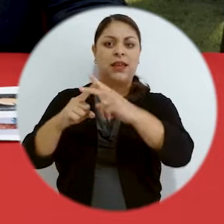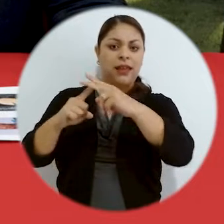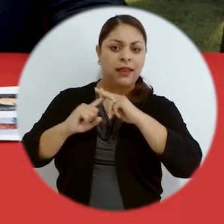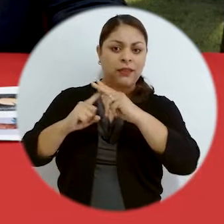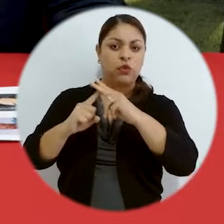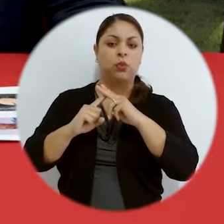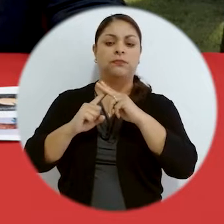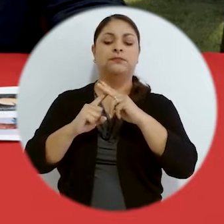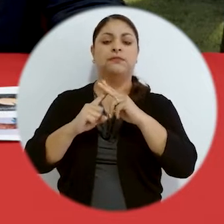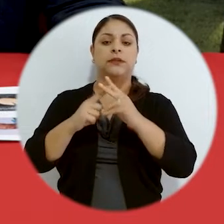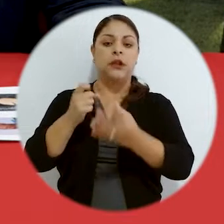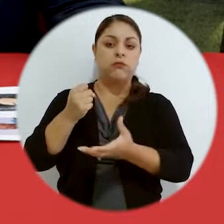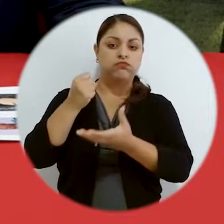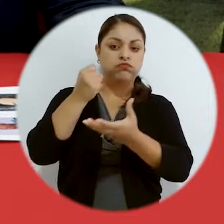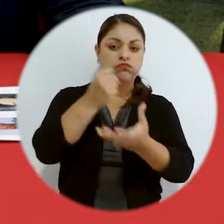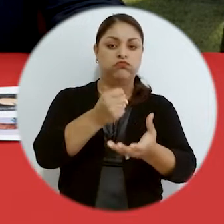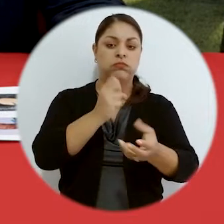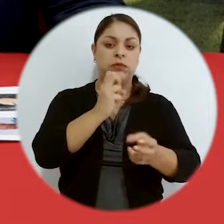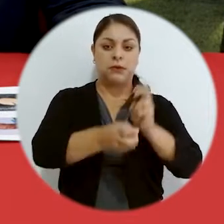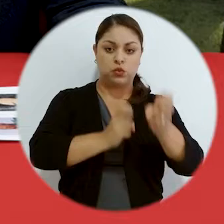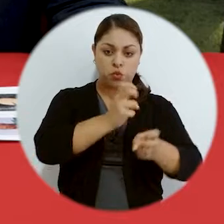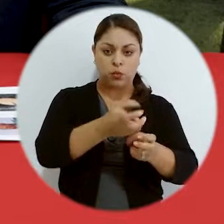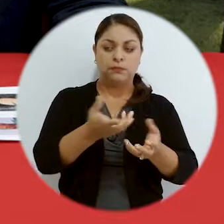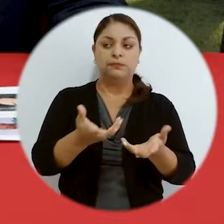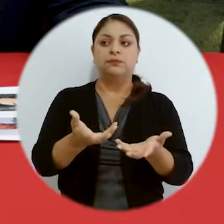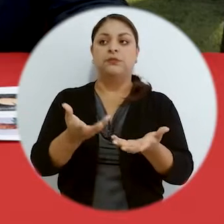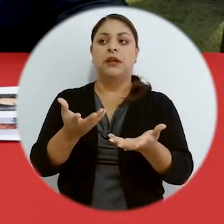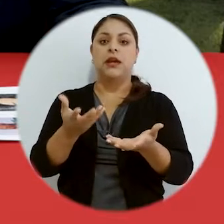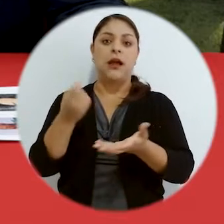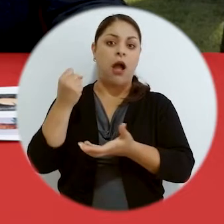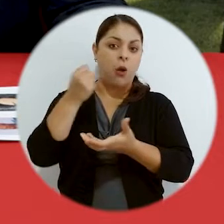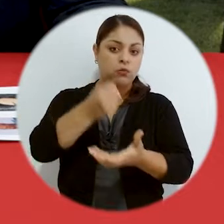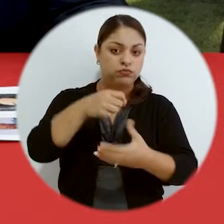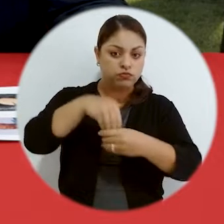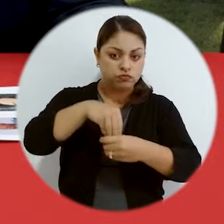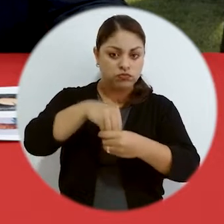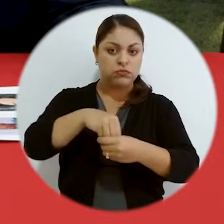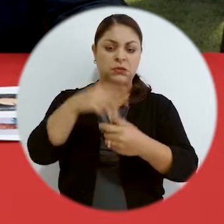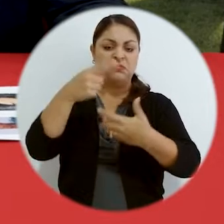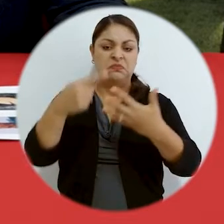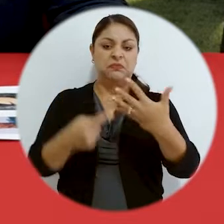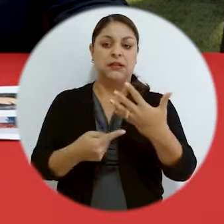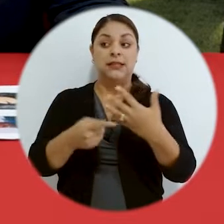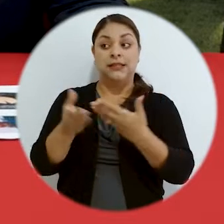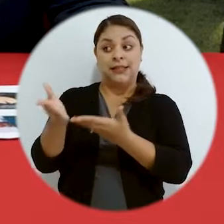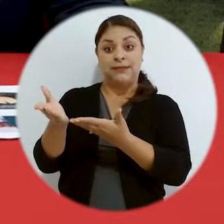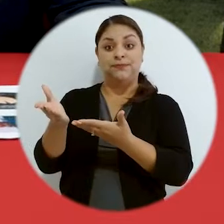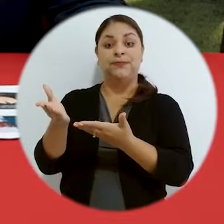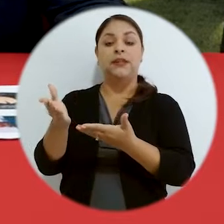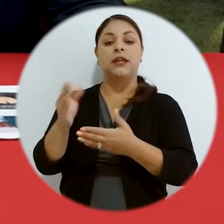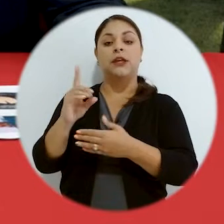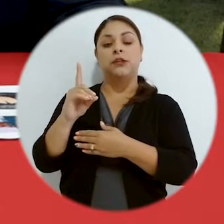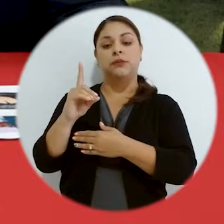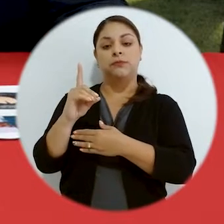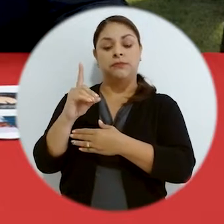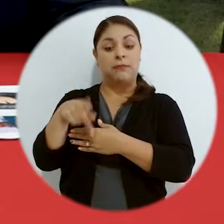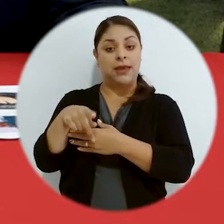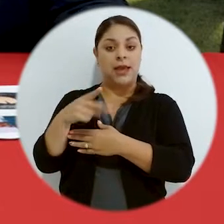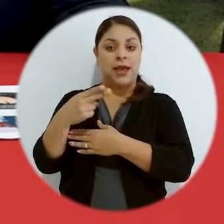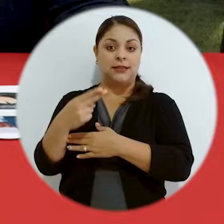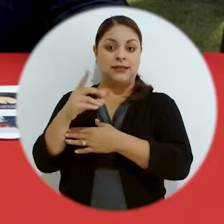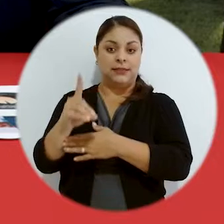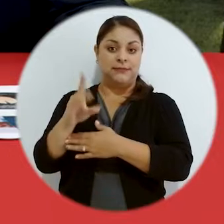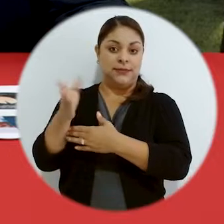de ahorro, en la propia educación financiera. Y tengo el gusto de presentarles acá al doctor Leiner Vargas